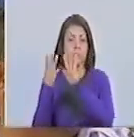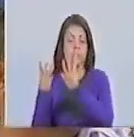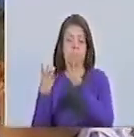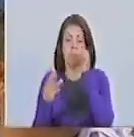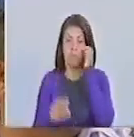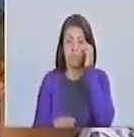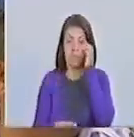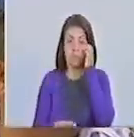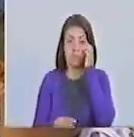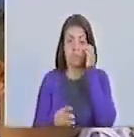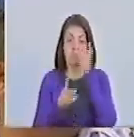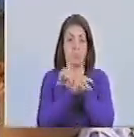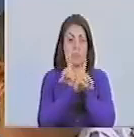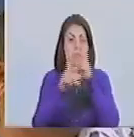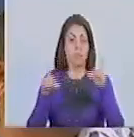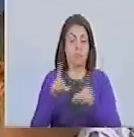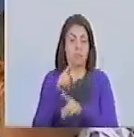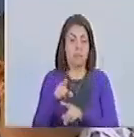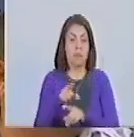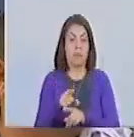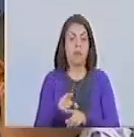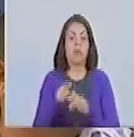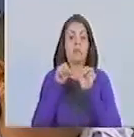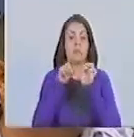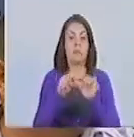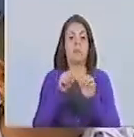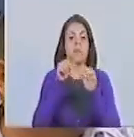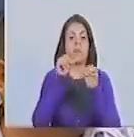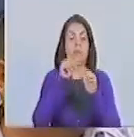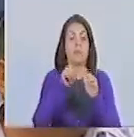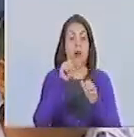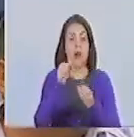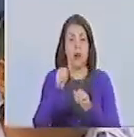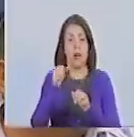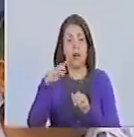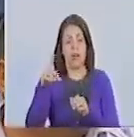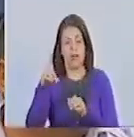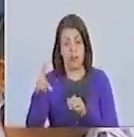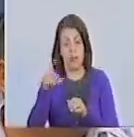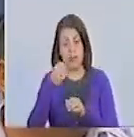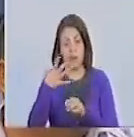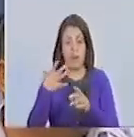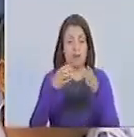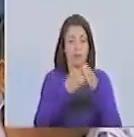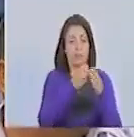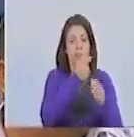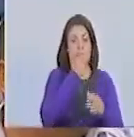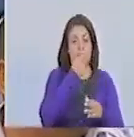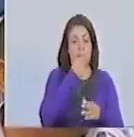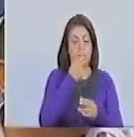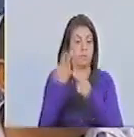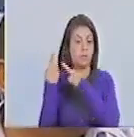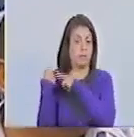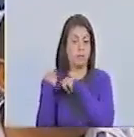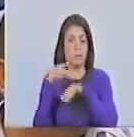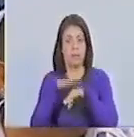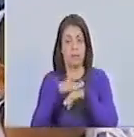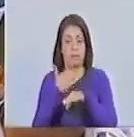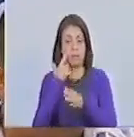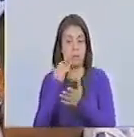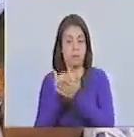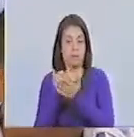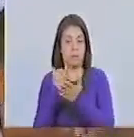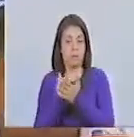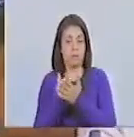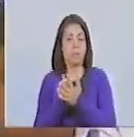1998. La democracia punto fijista, Adeco Copellano, mal llamada democracia representativa, fue ensayo